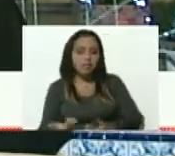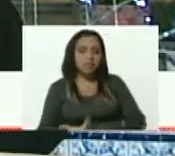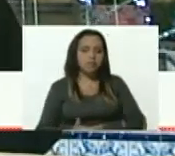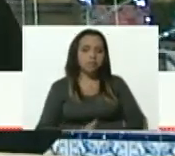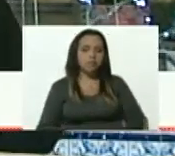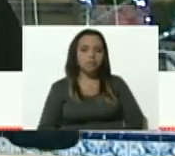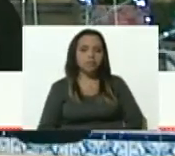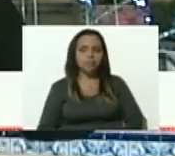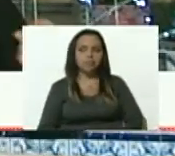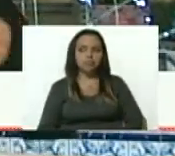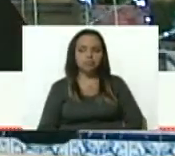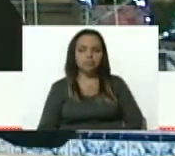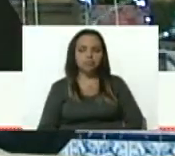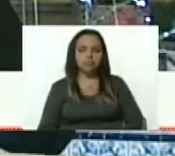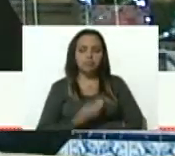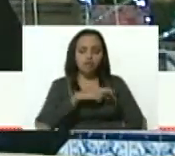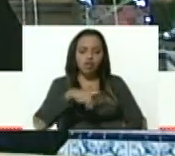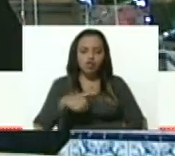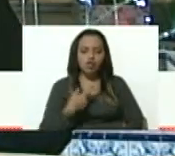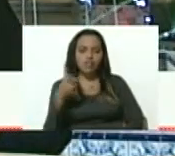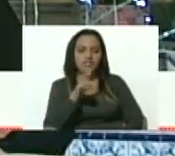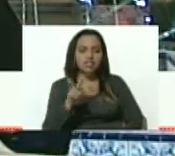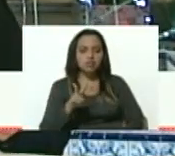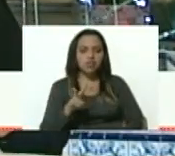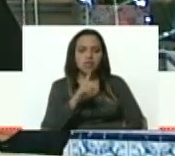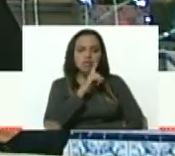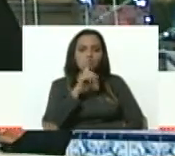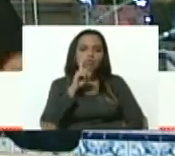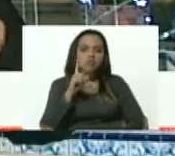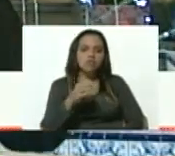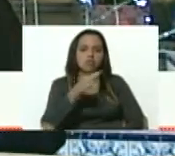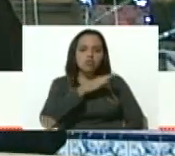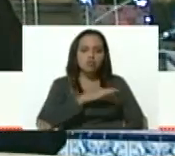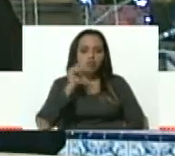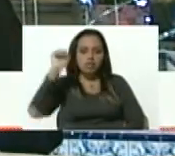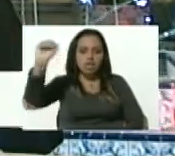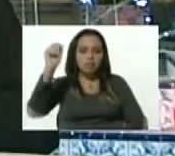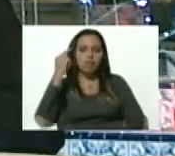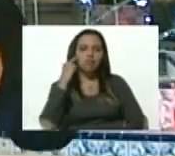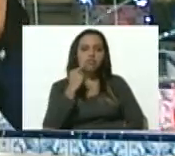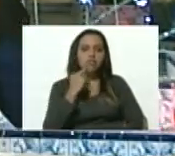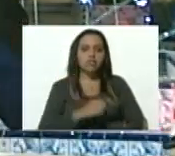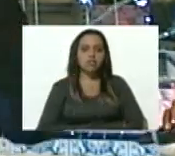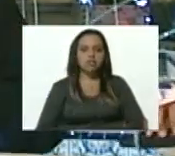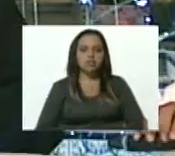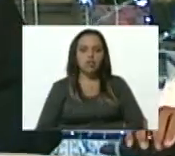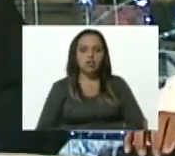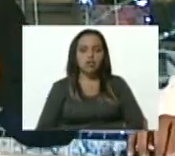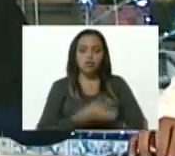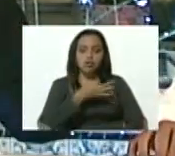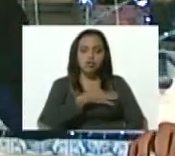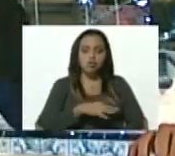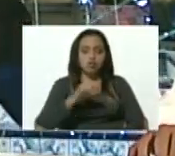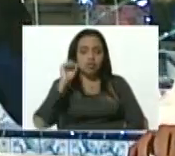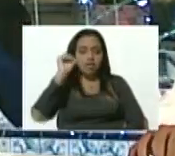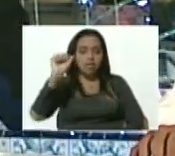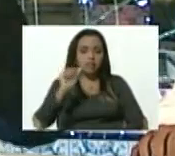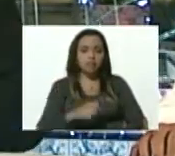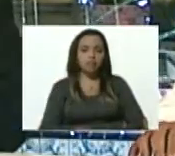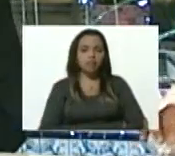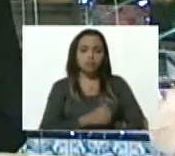neoliberalismo. Nosotros en Venezuela lo llamamos socialismo bolivariano, socialismo cristiano,